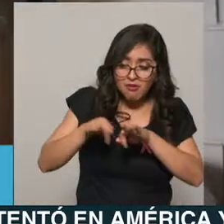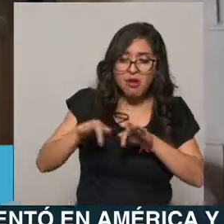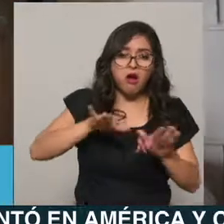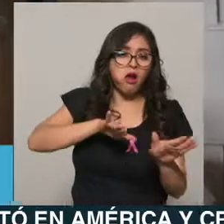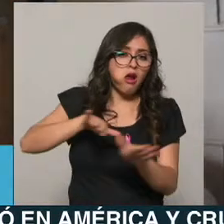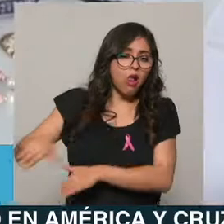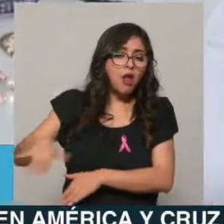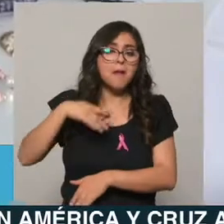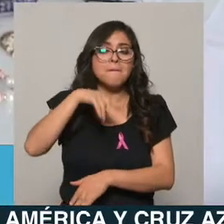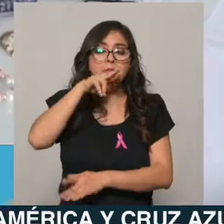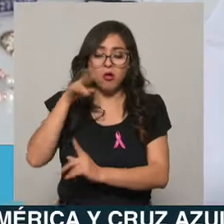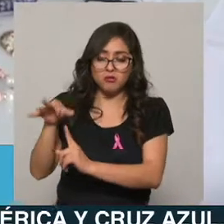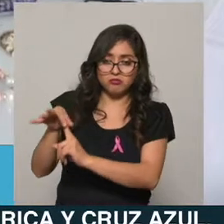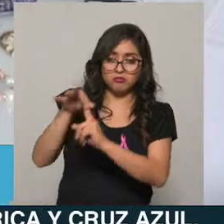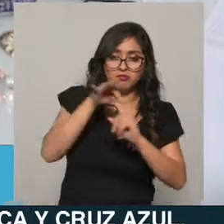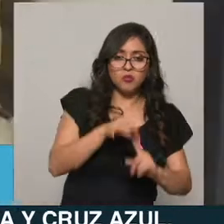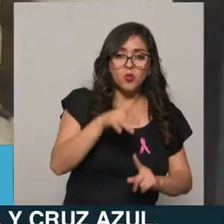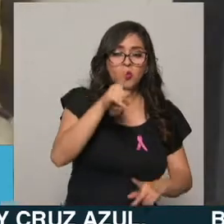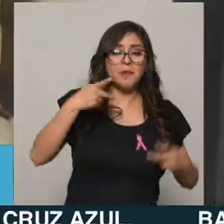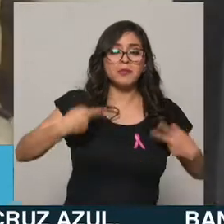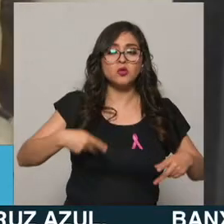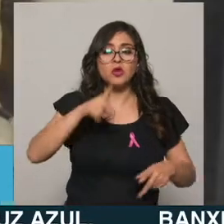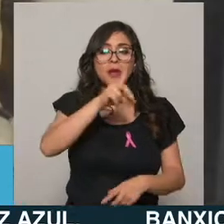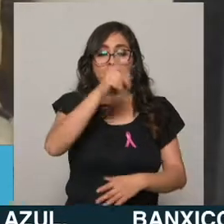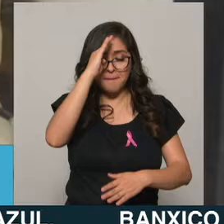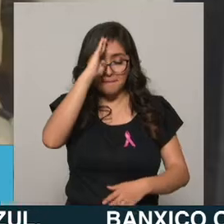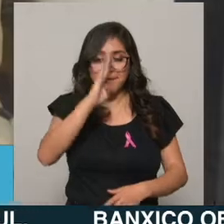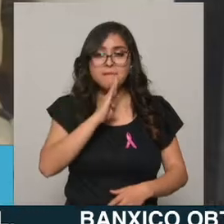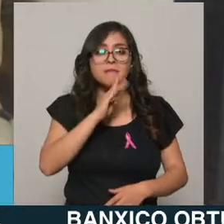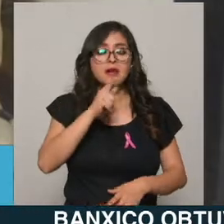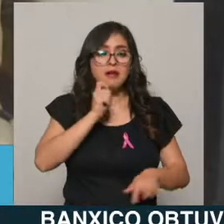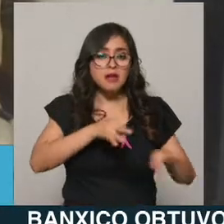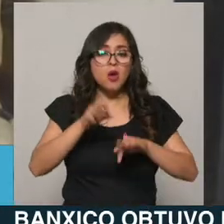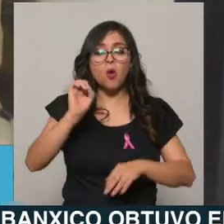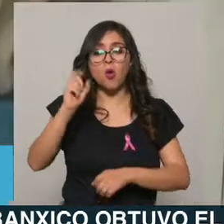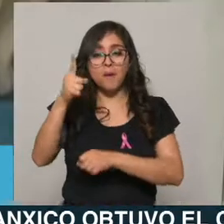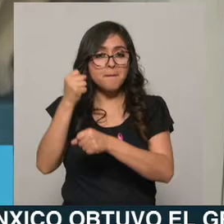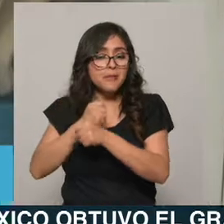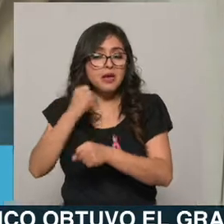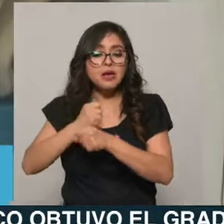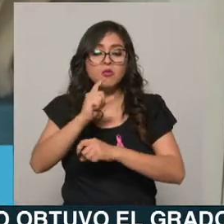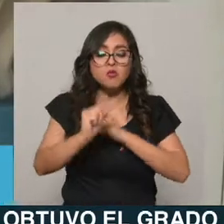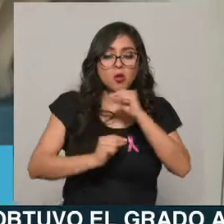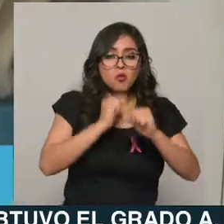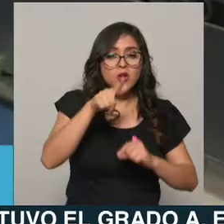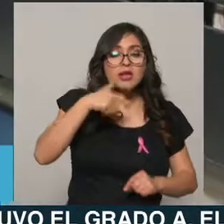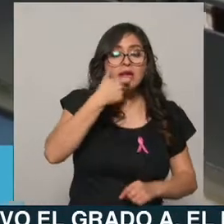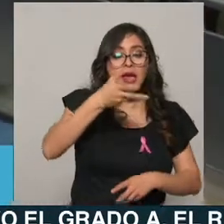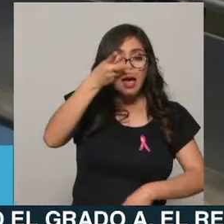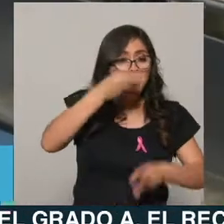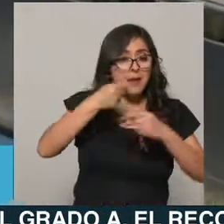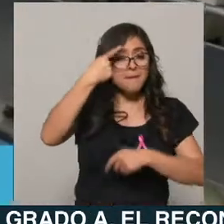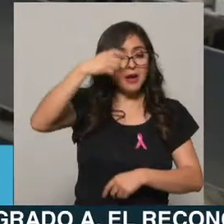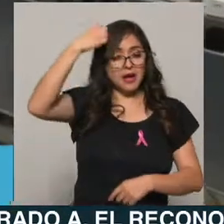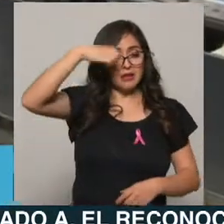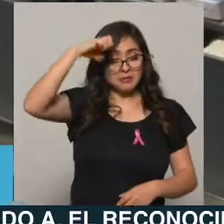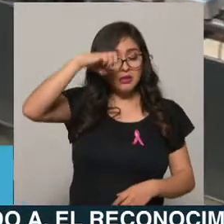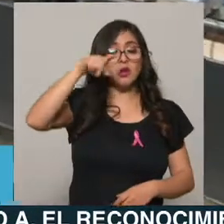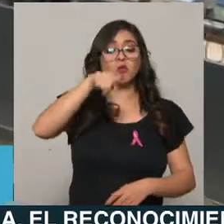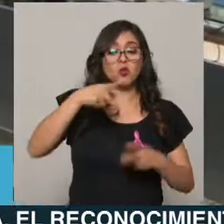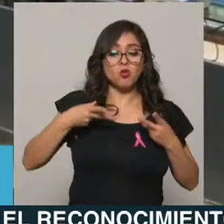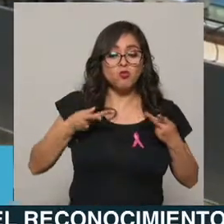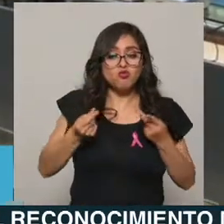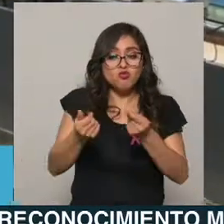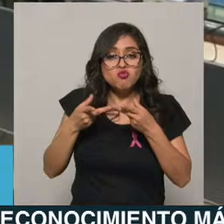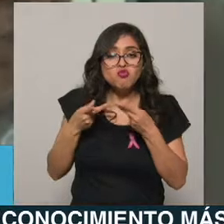contratarte a alguien de medio tiempo, a un practicante que esté buscando la experiencia y no vas a necesariamente gastar muchos recursos.